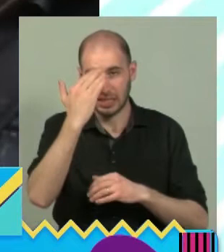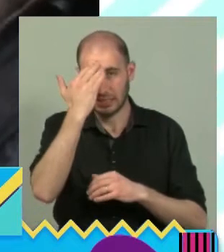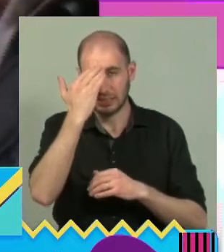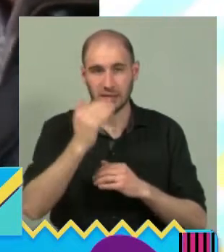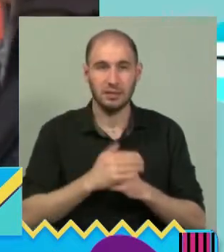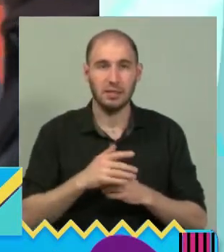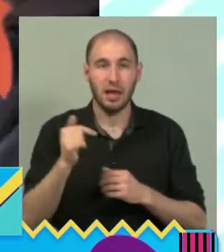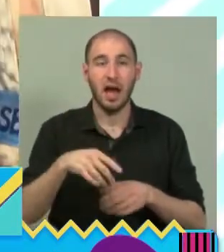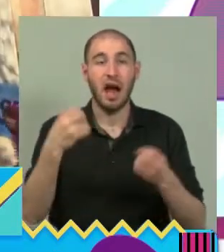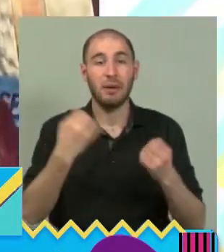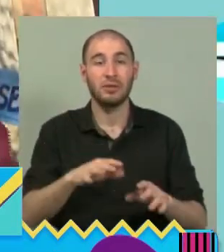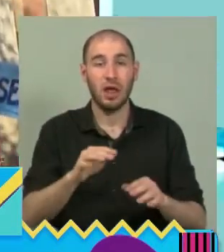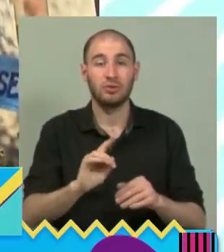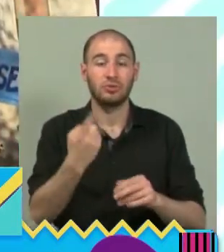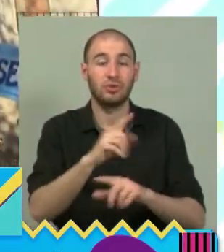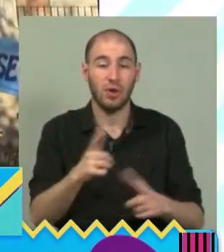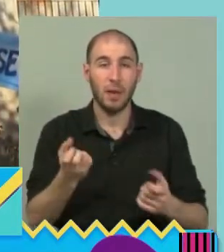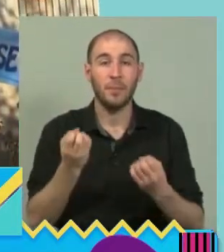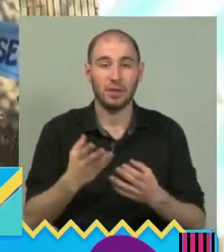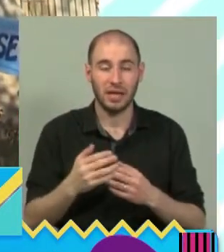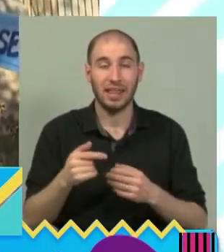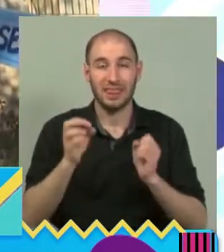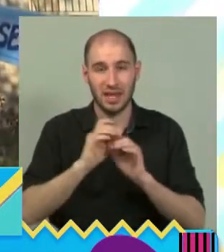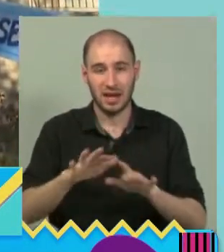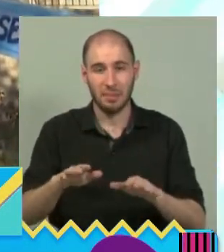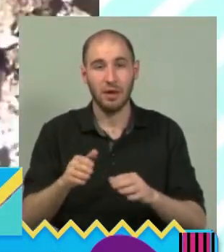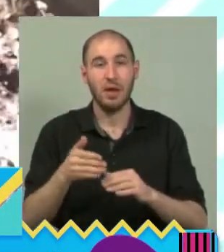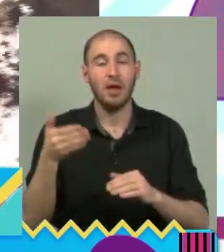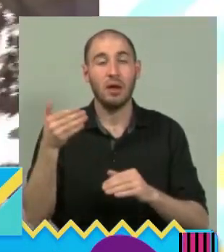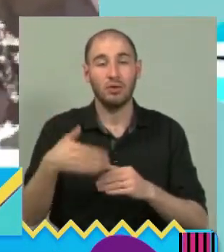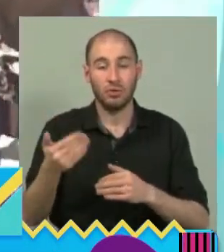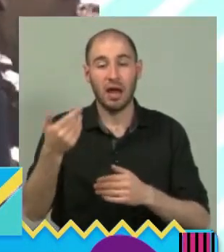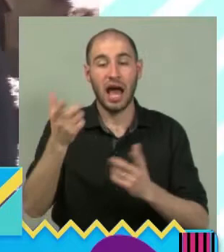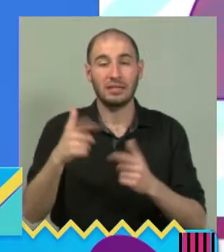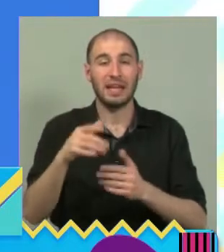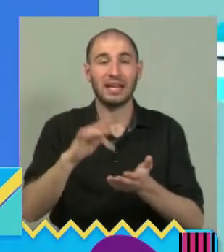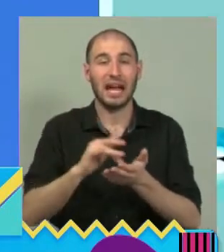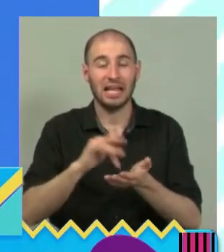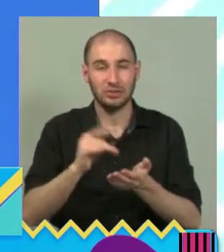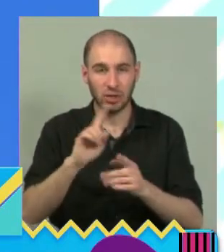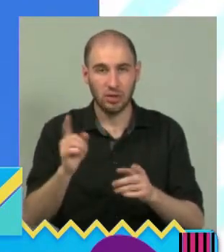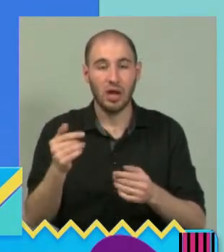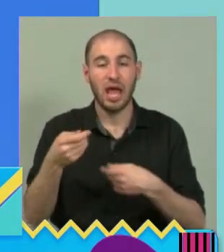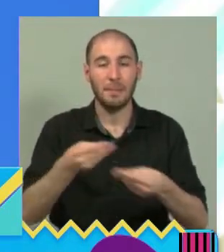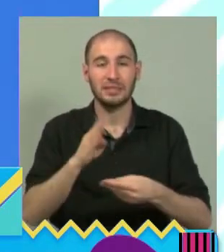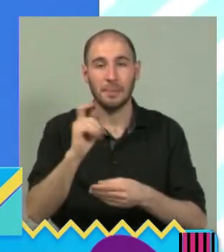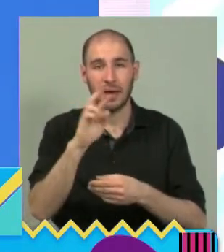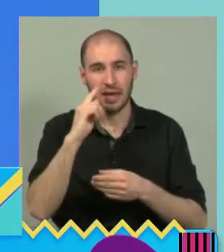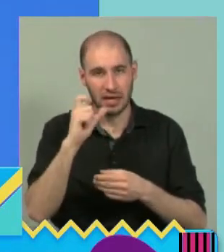no quedaron abandonados a su suerte, porque gracias al derrame se acercaron a nosotros, la Asamblea Jáchal No Se Toca, y la empresa Barrick